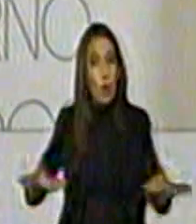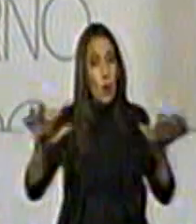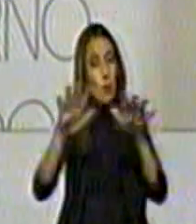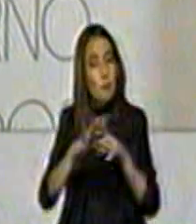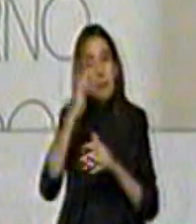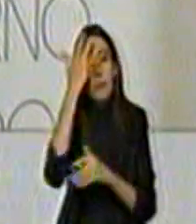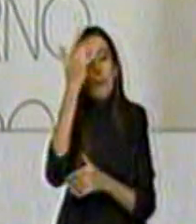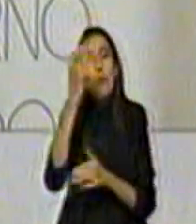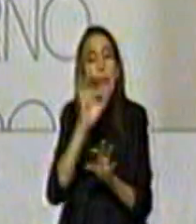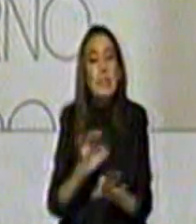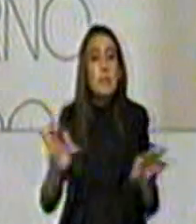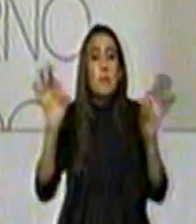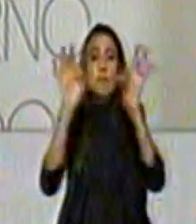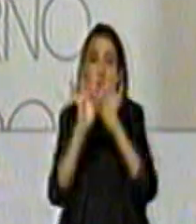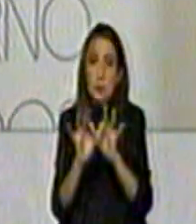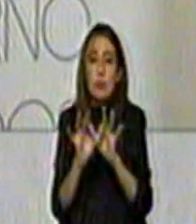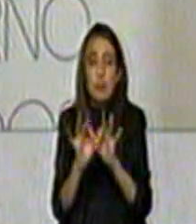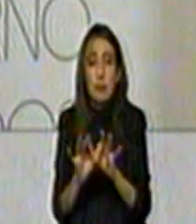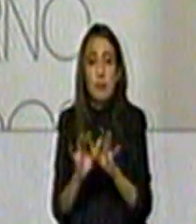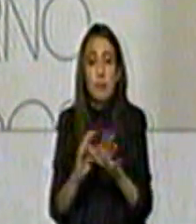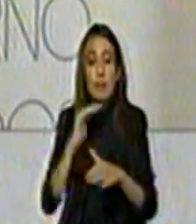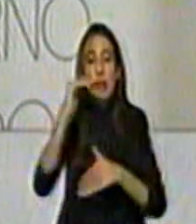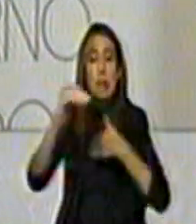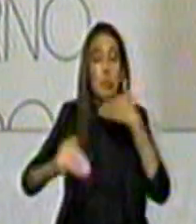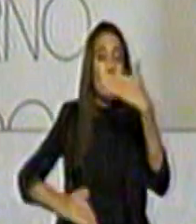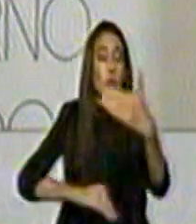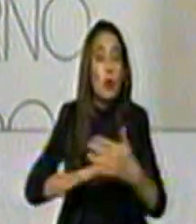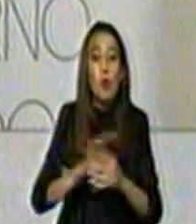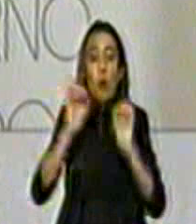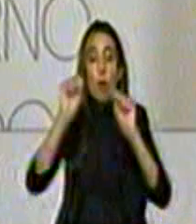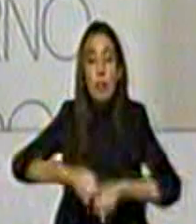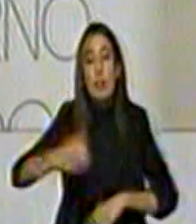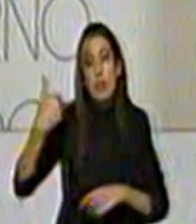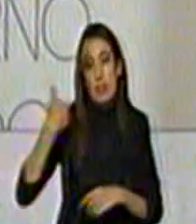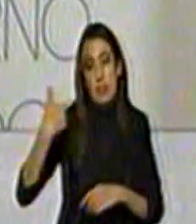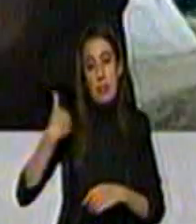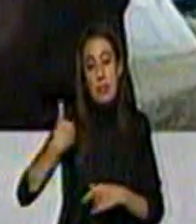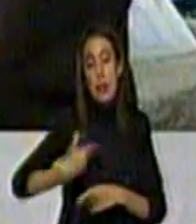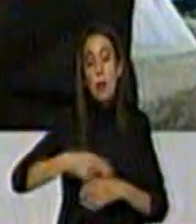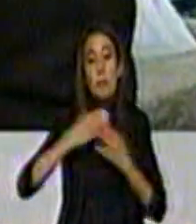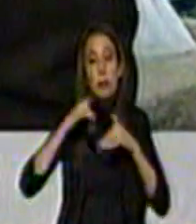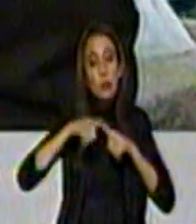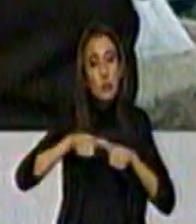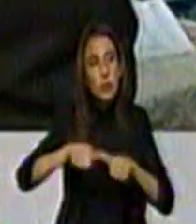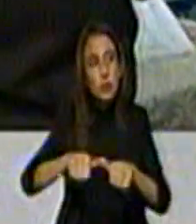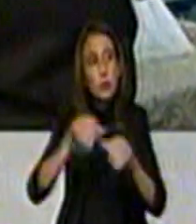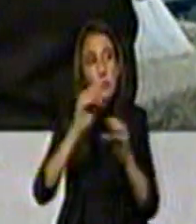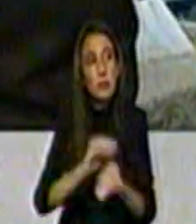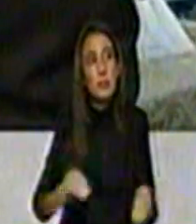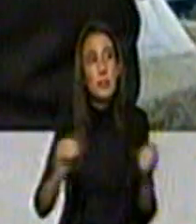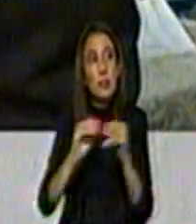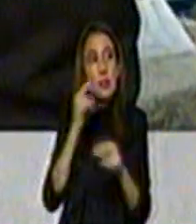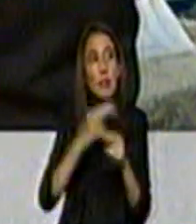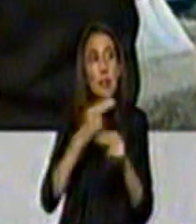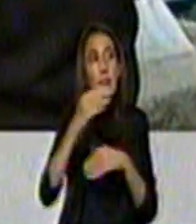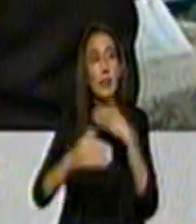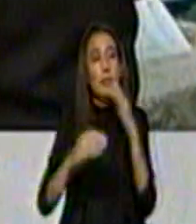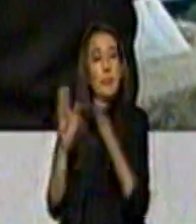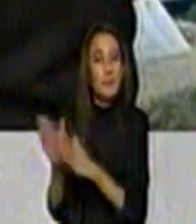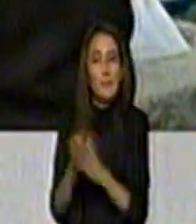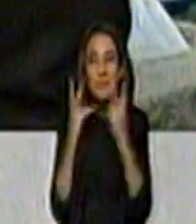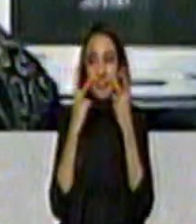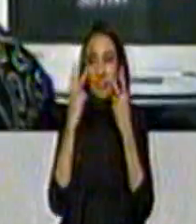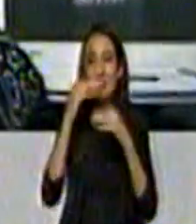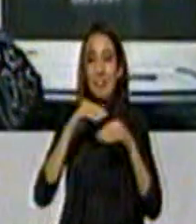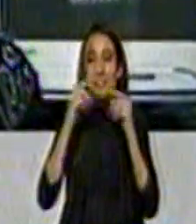es indispensable que toda nuestra planta docente cuente con nombramiento definitivo. Recuerde que la postulación a Quiero Ser Maestro 6 se